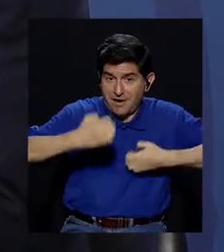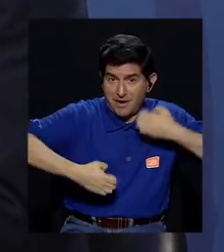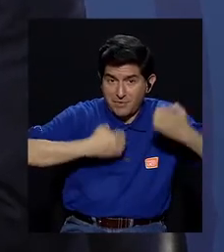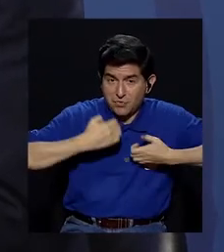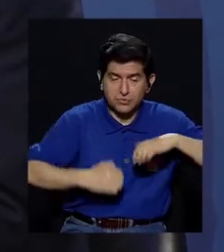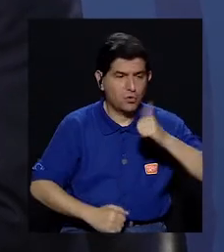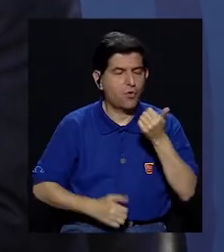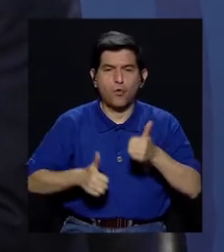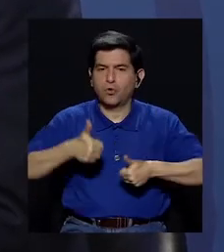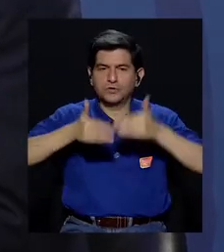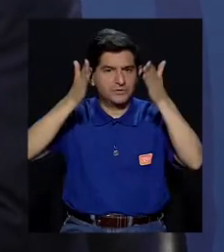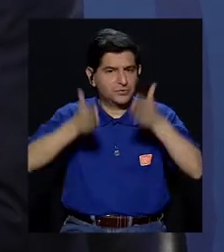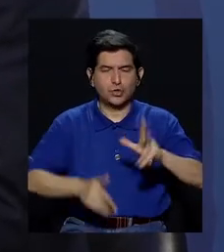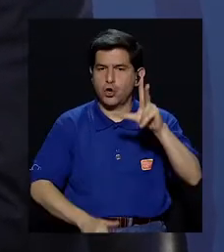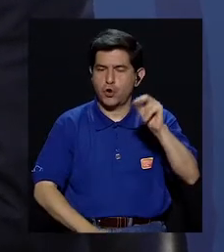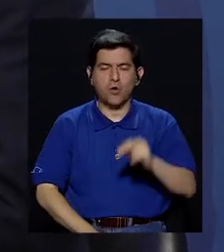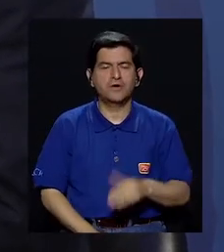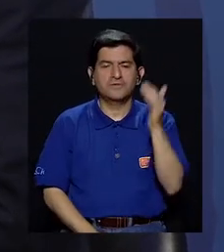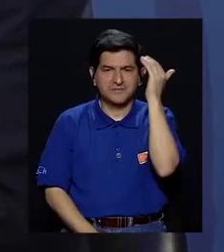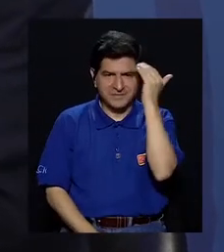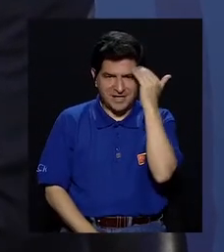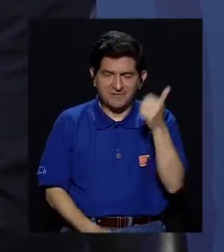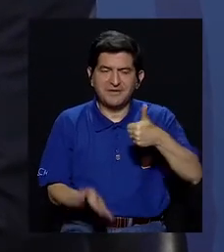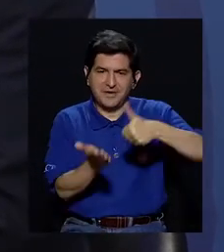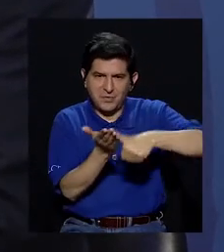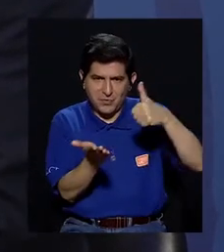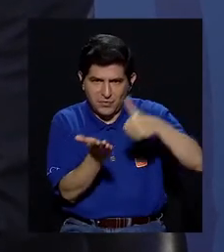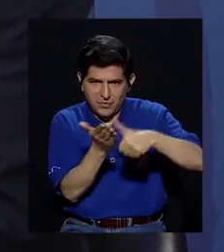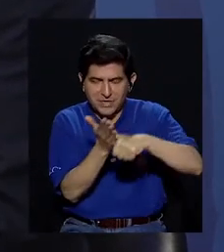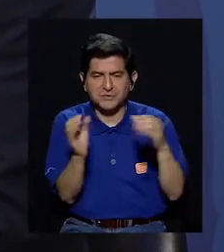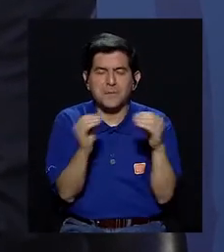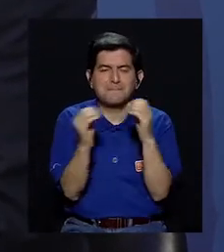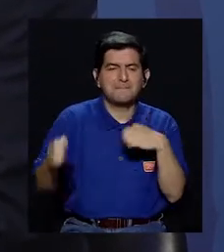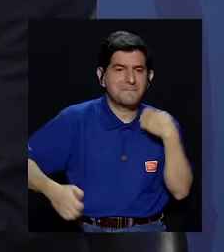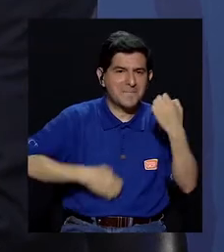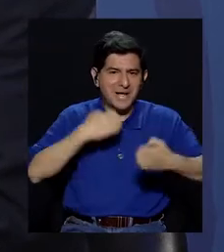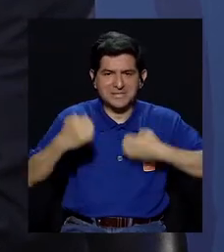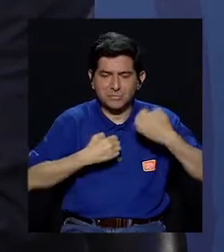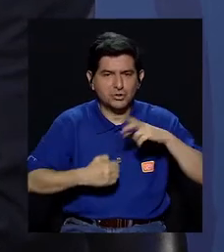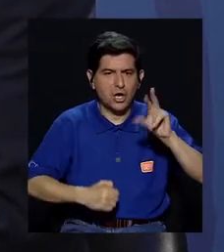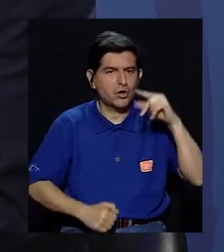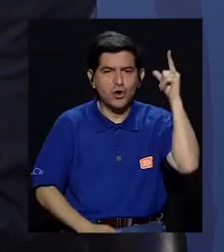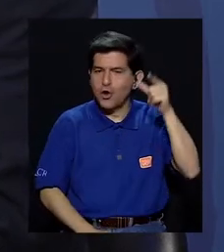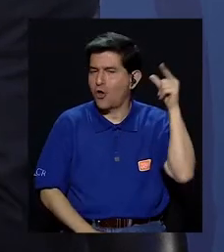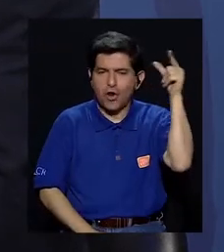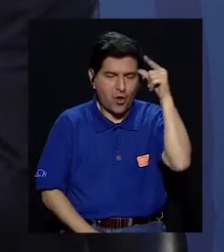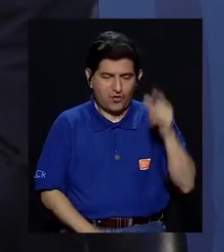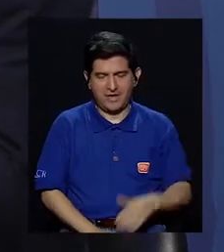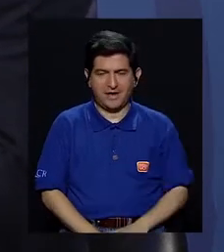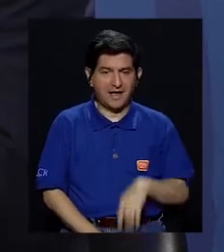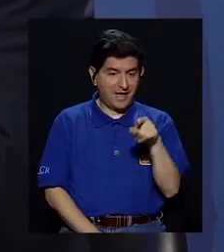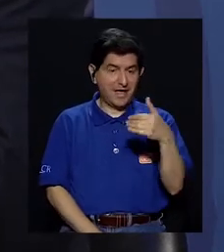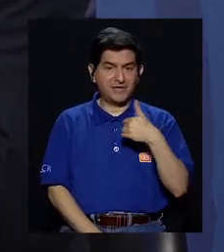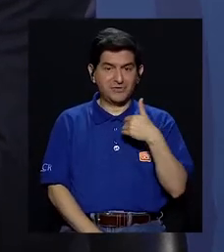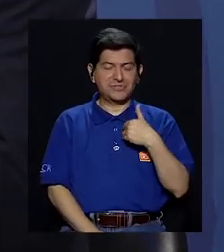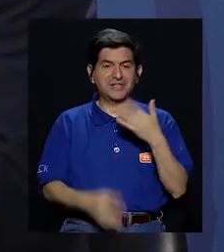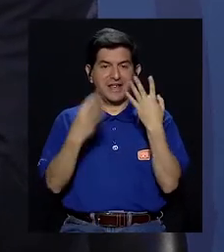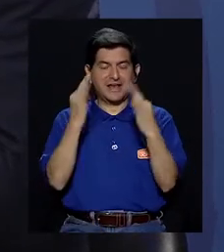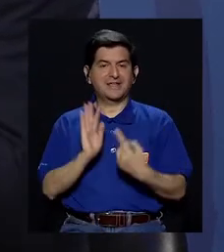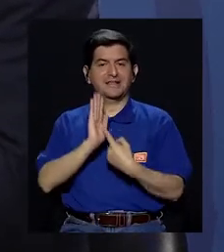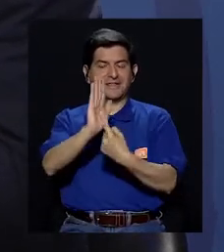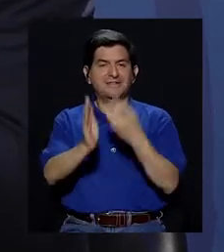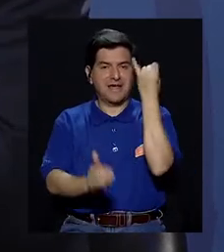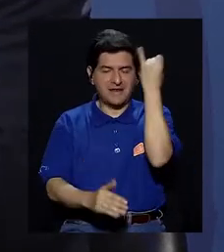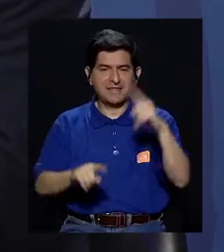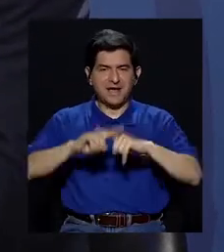que los otros candidatos no y sabemos que la elección es más emocional que lógica o sea uno de ellos tiene que tirar una